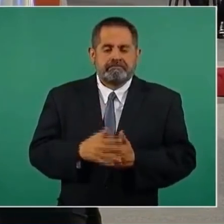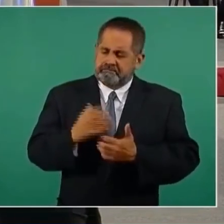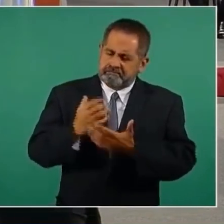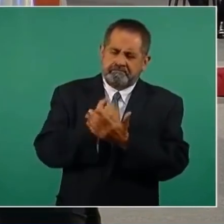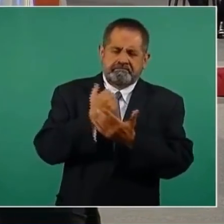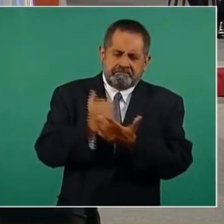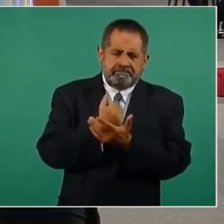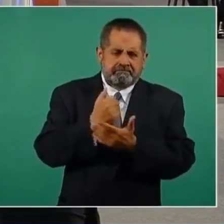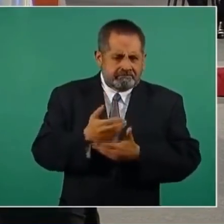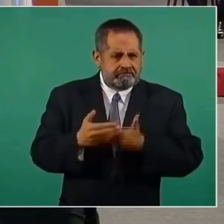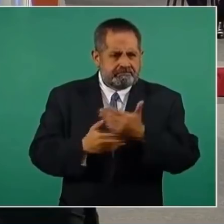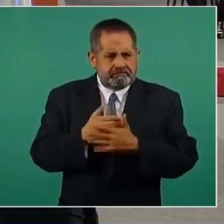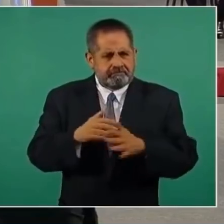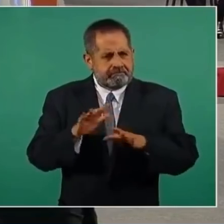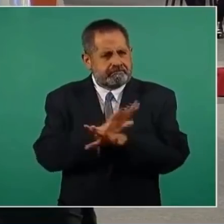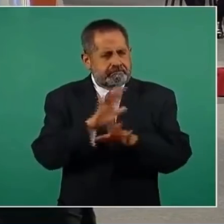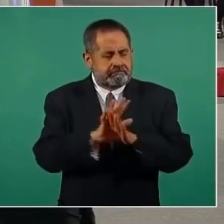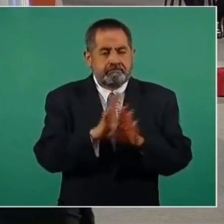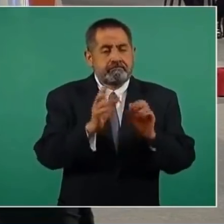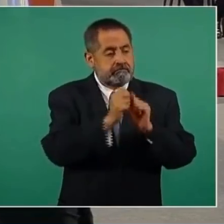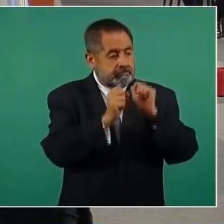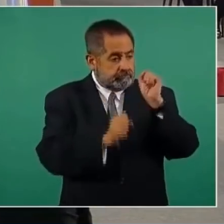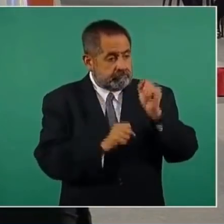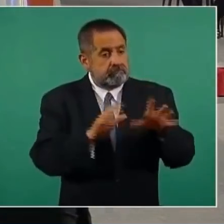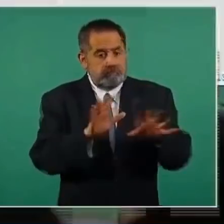logramos llevar a cabo reformas constitucionales,